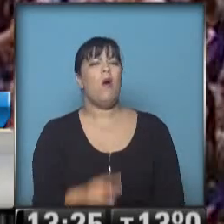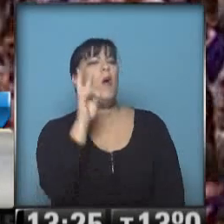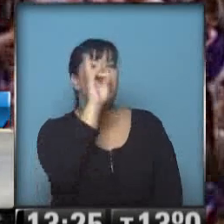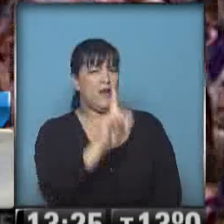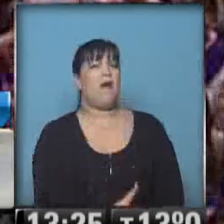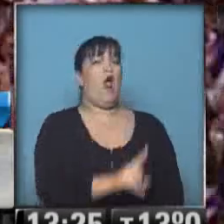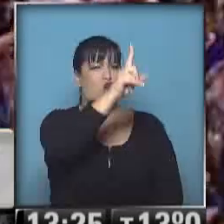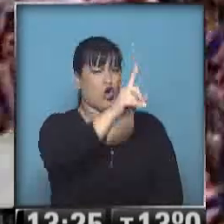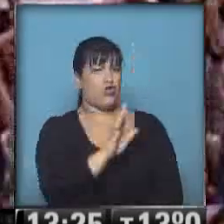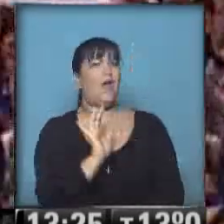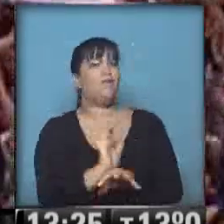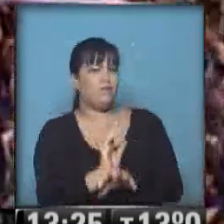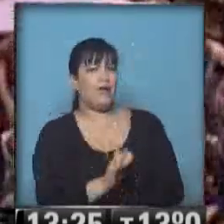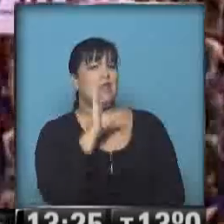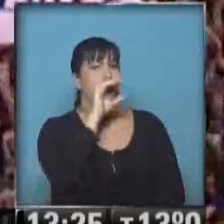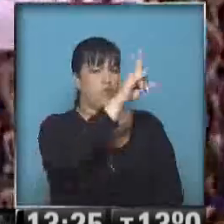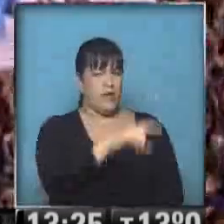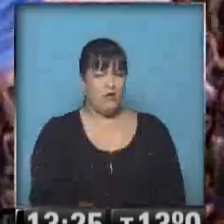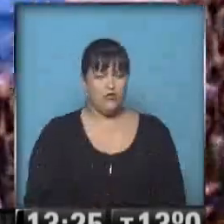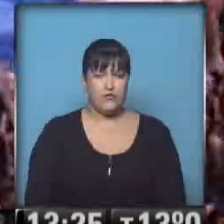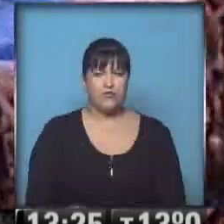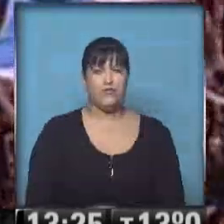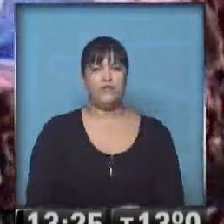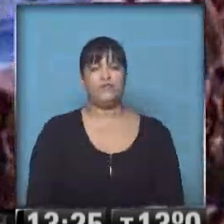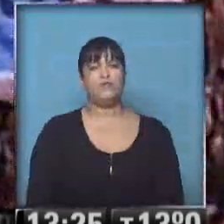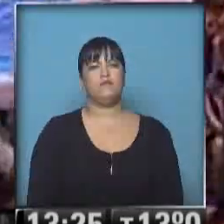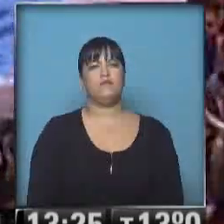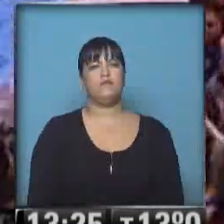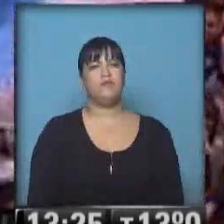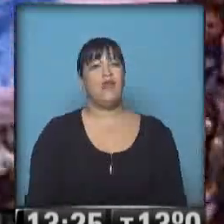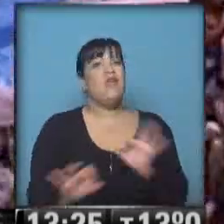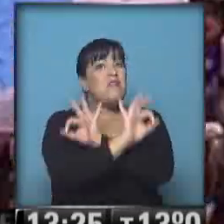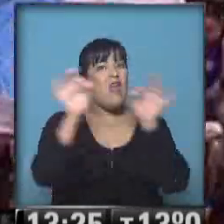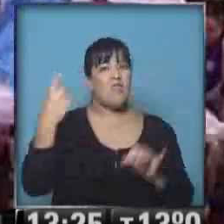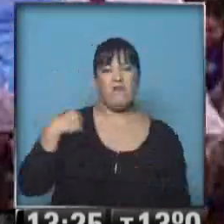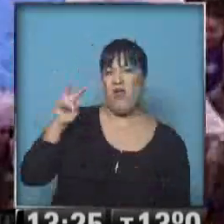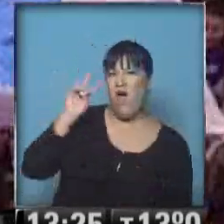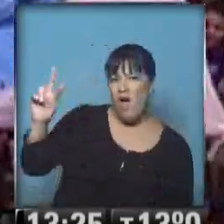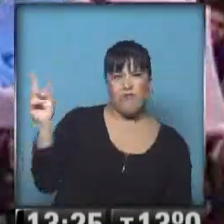norte. Que nadie mire hacia el oriente.